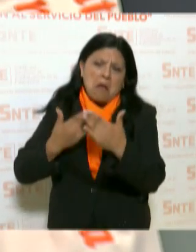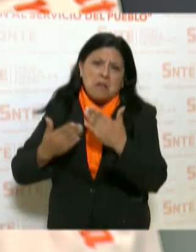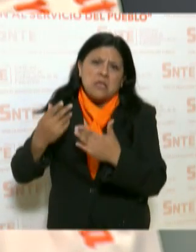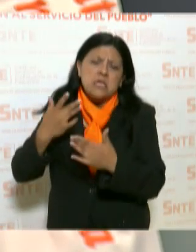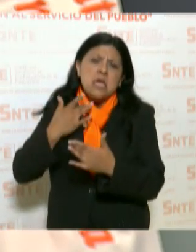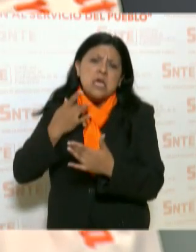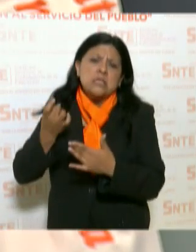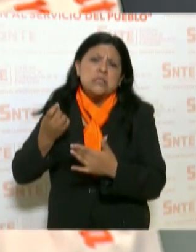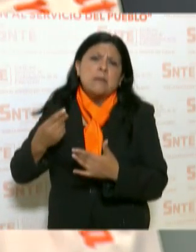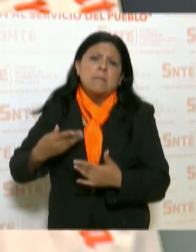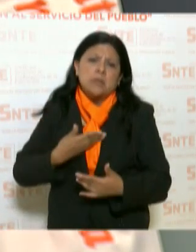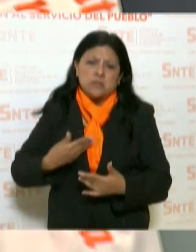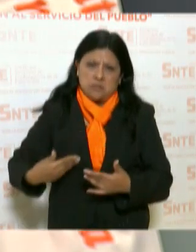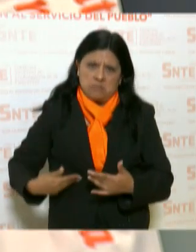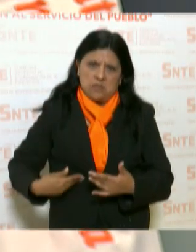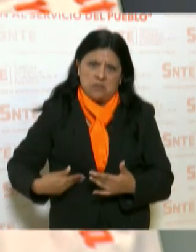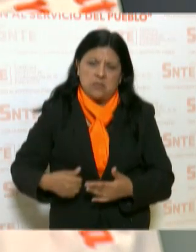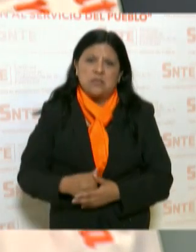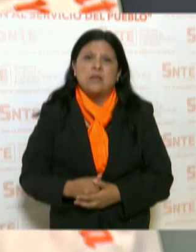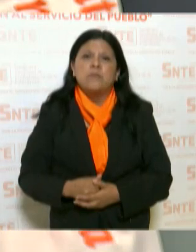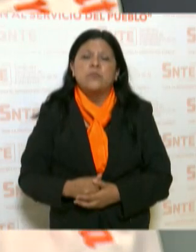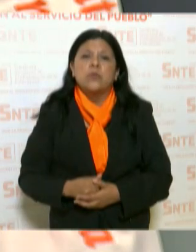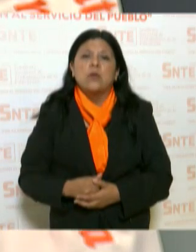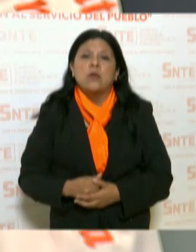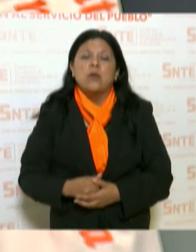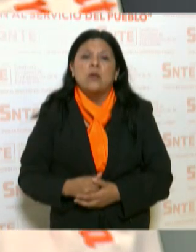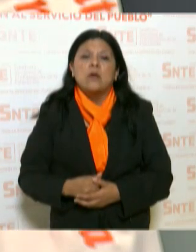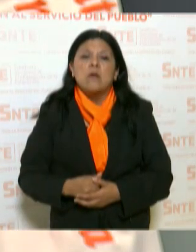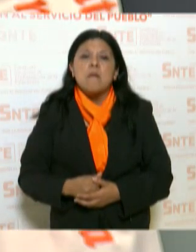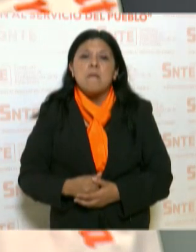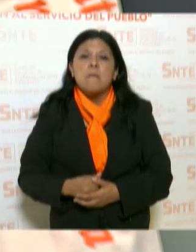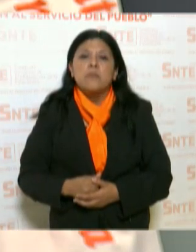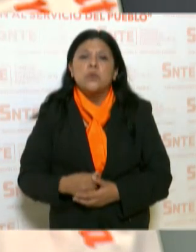voy a ver cobrando el cheque.